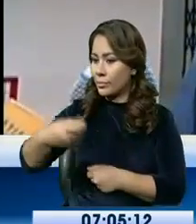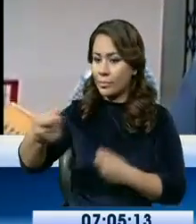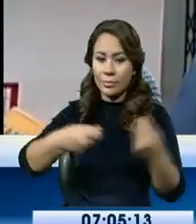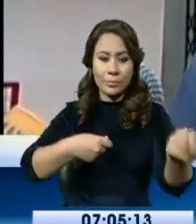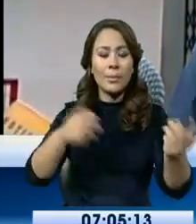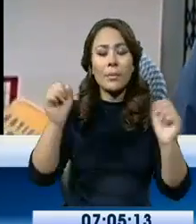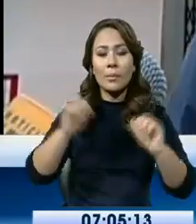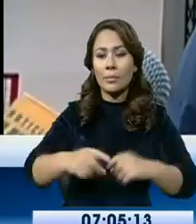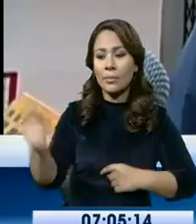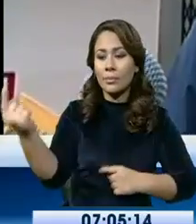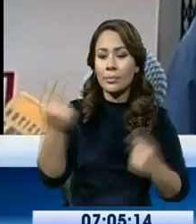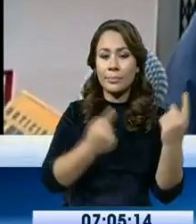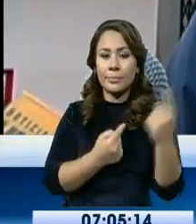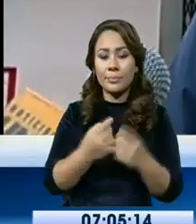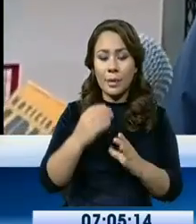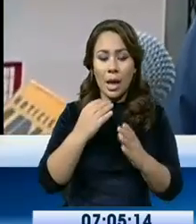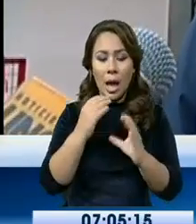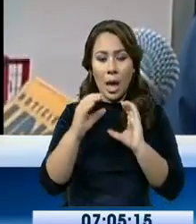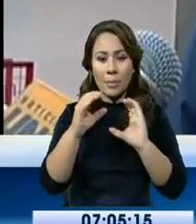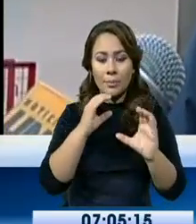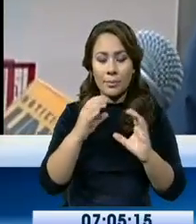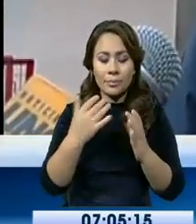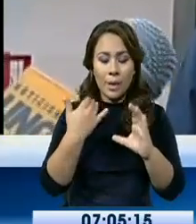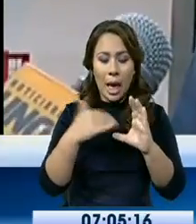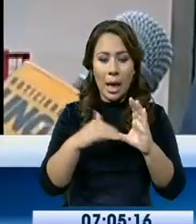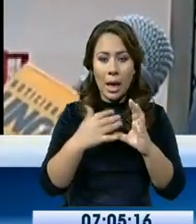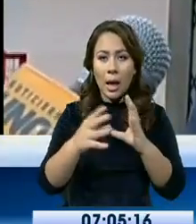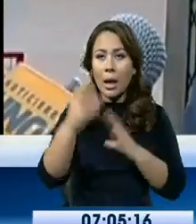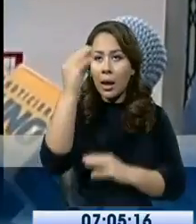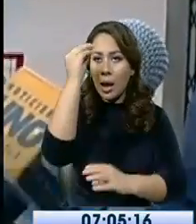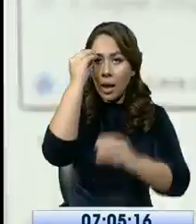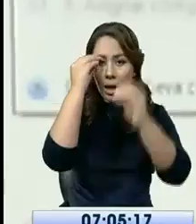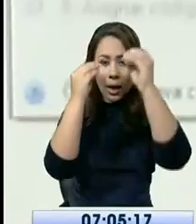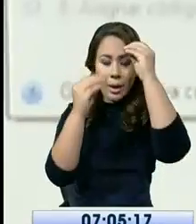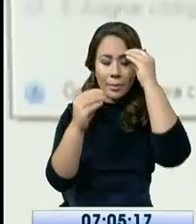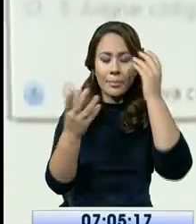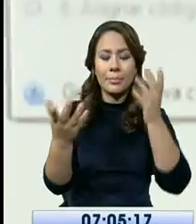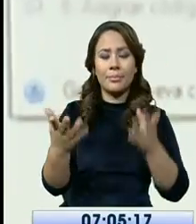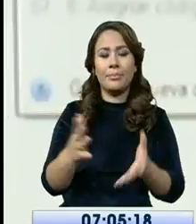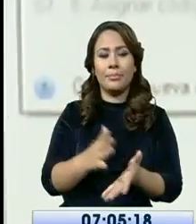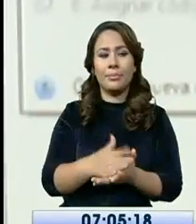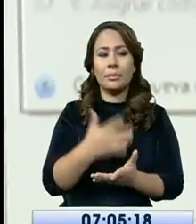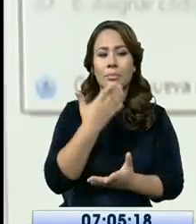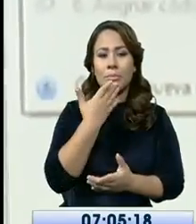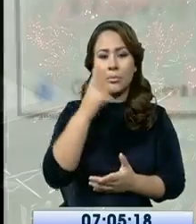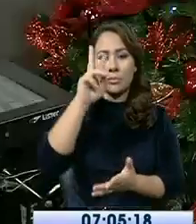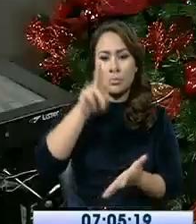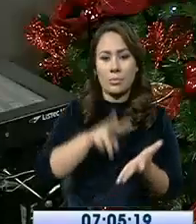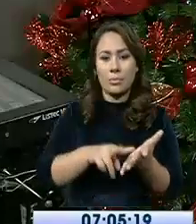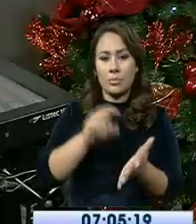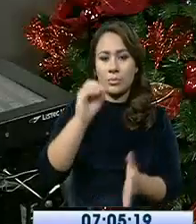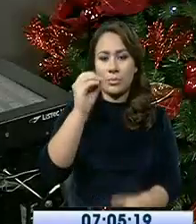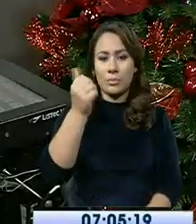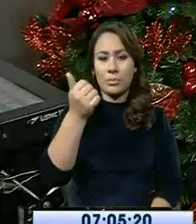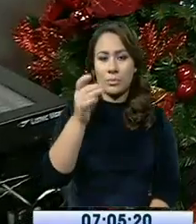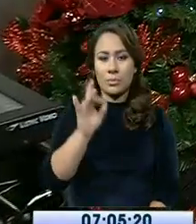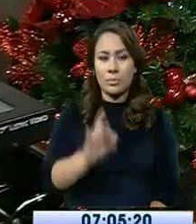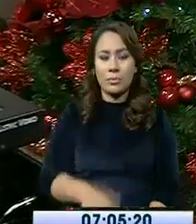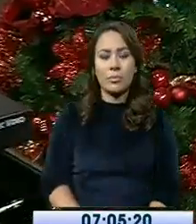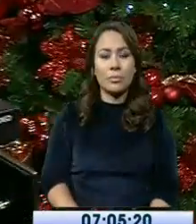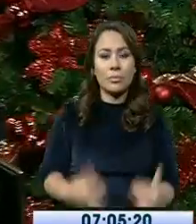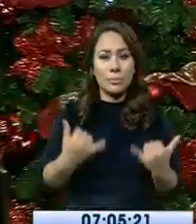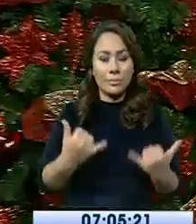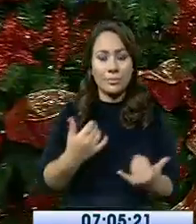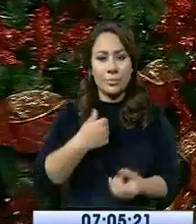a capacitarse a partir del mes de enero del año 2018. Informó Julio César Saona. Y ahora